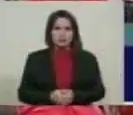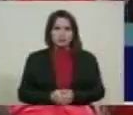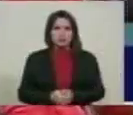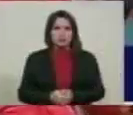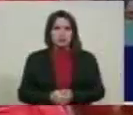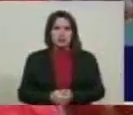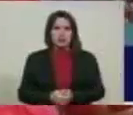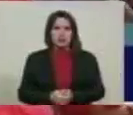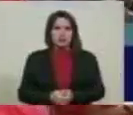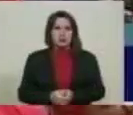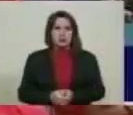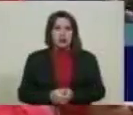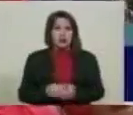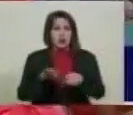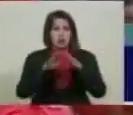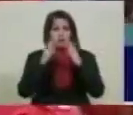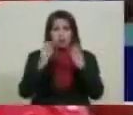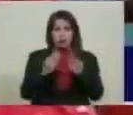En el mundo